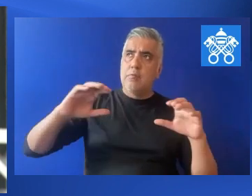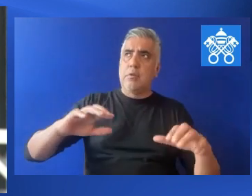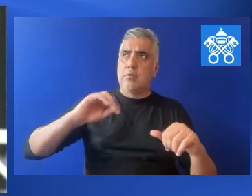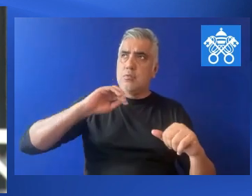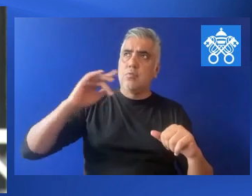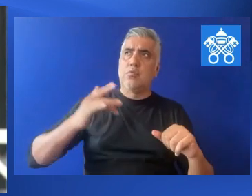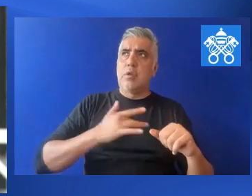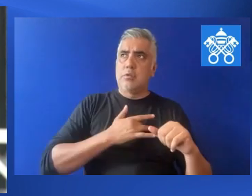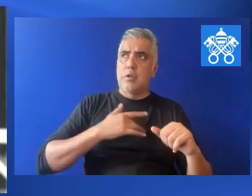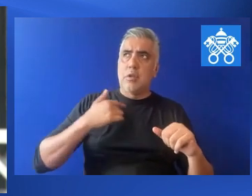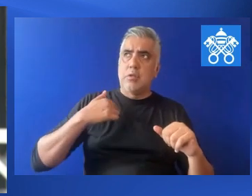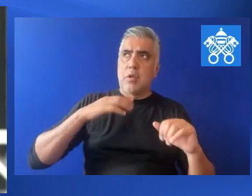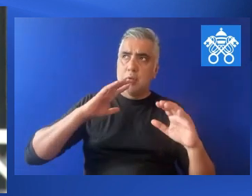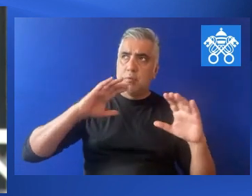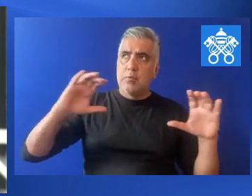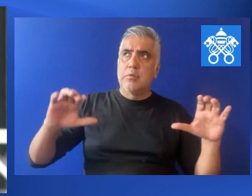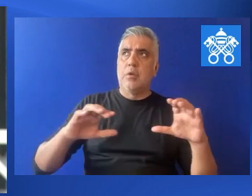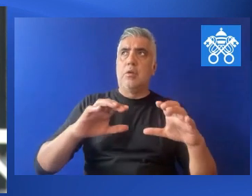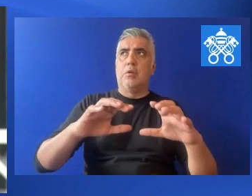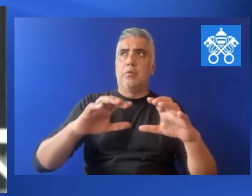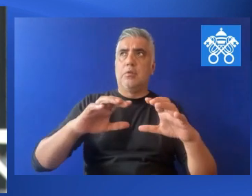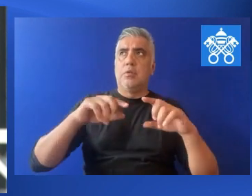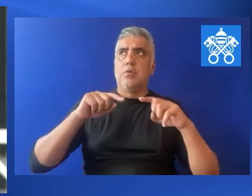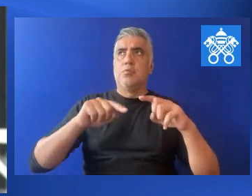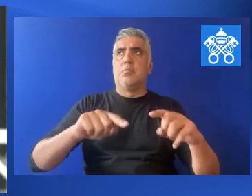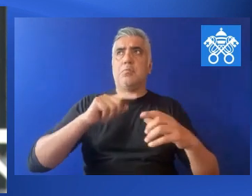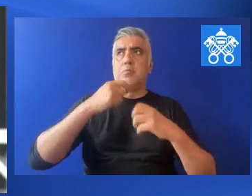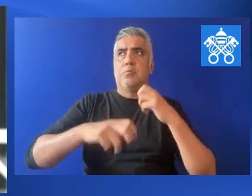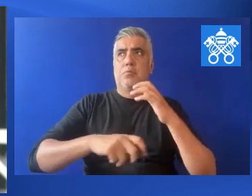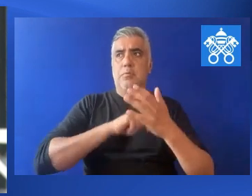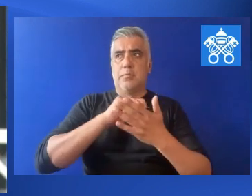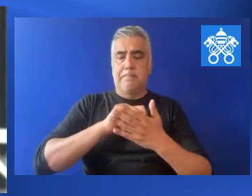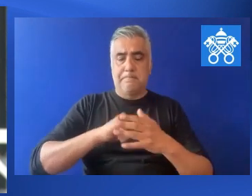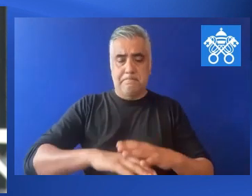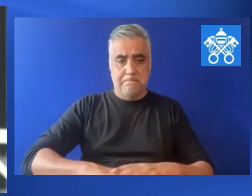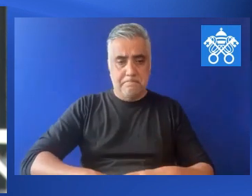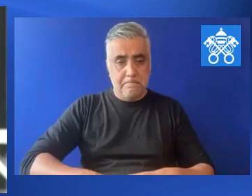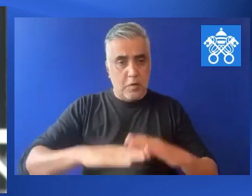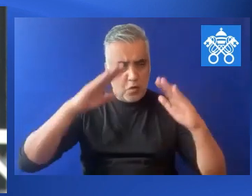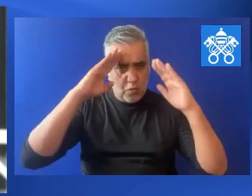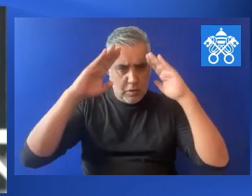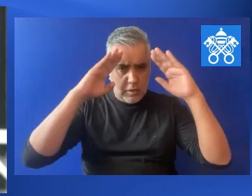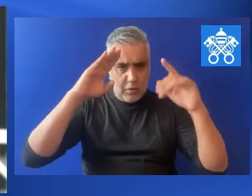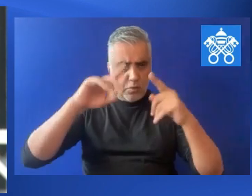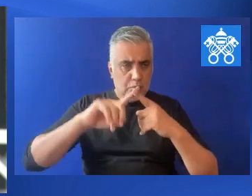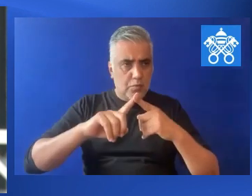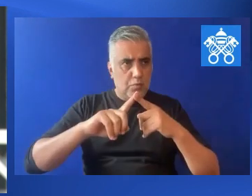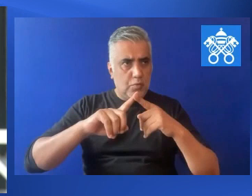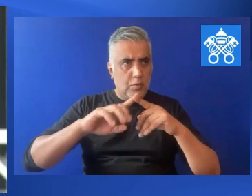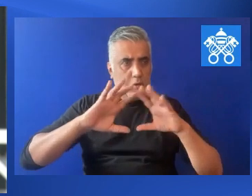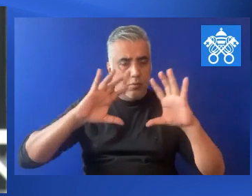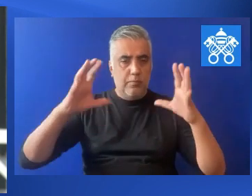de Dios y en la fuerza de la gracia, especialmente en los momentos de cruz y oscuridad.